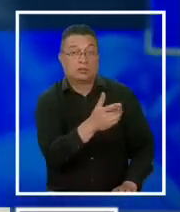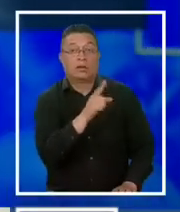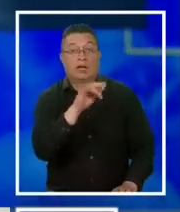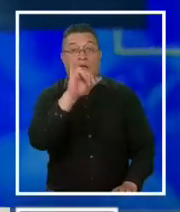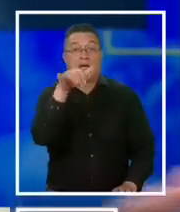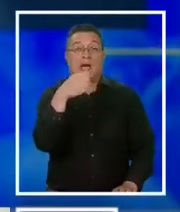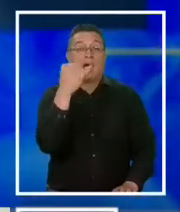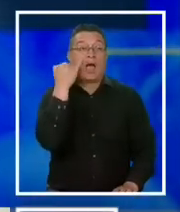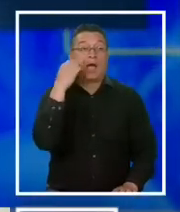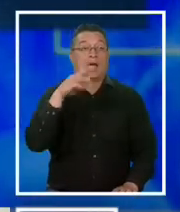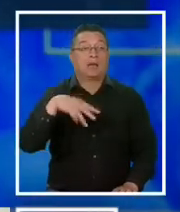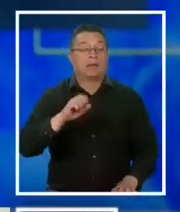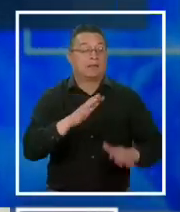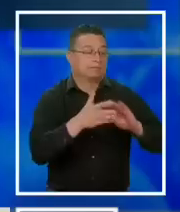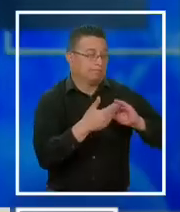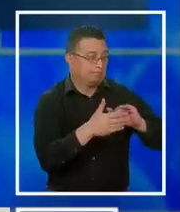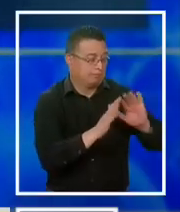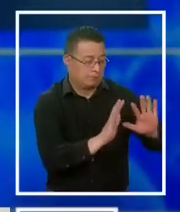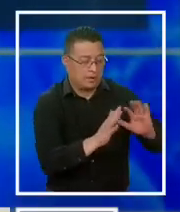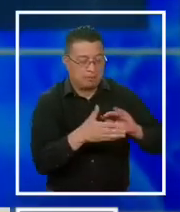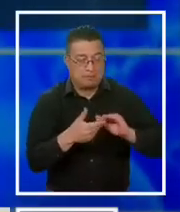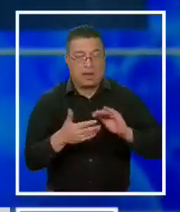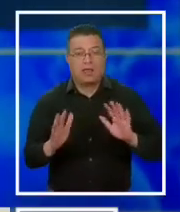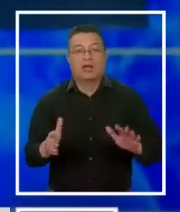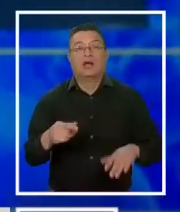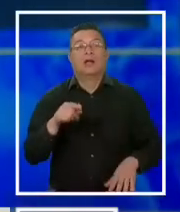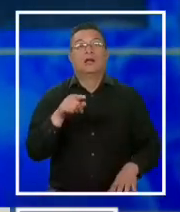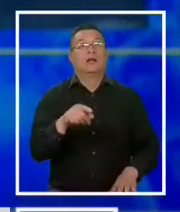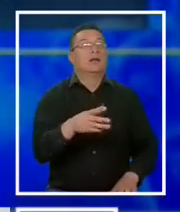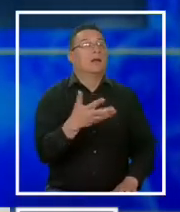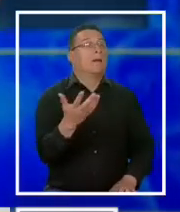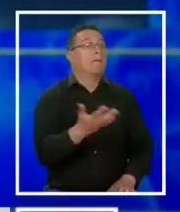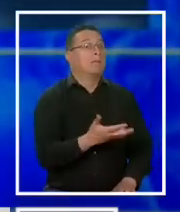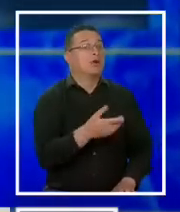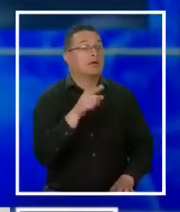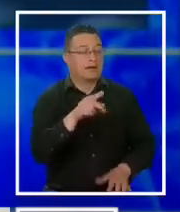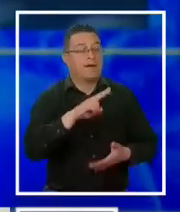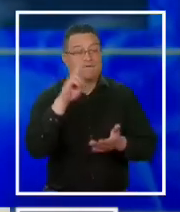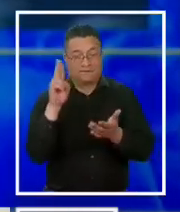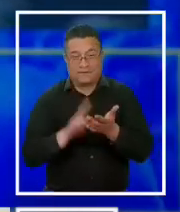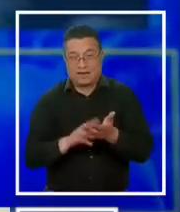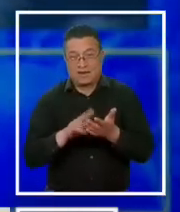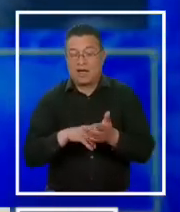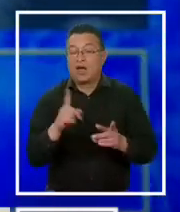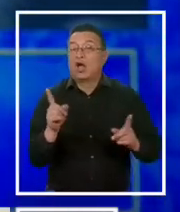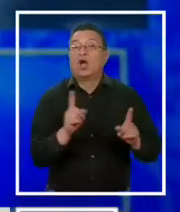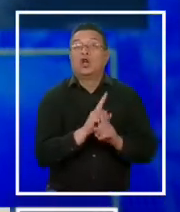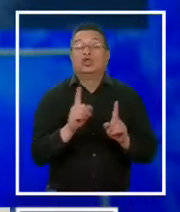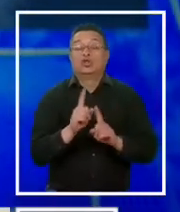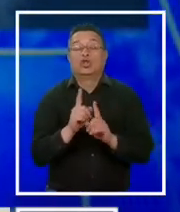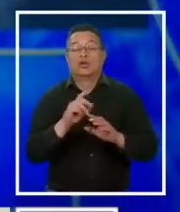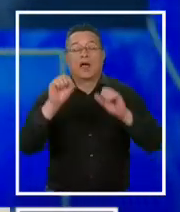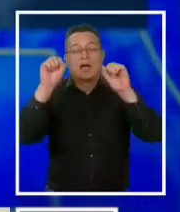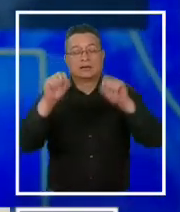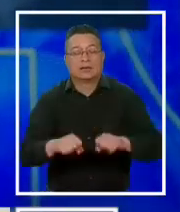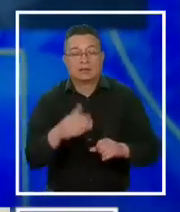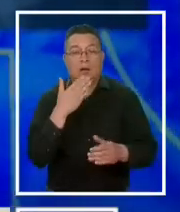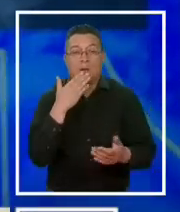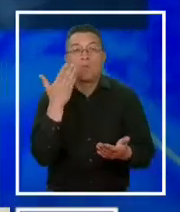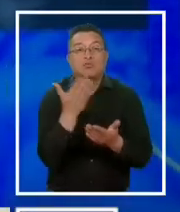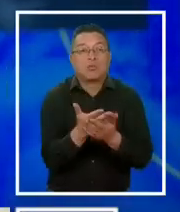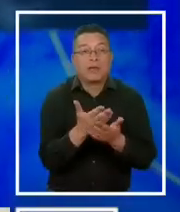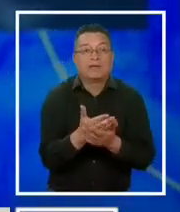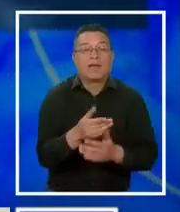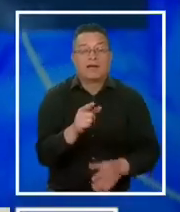Jaime perdón porque efectivamente al no aceptarse la propuesta del presidente